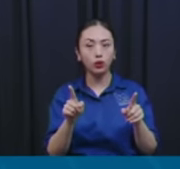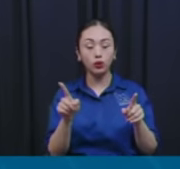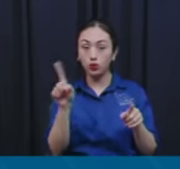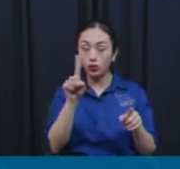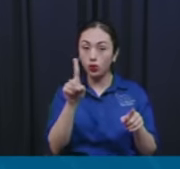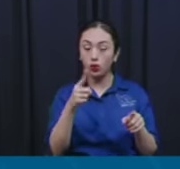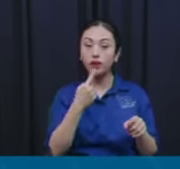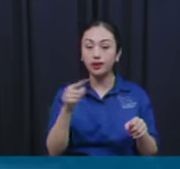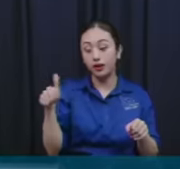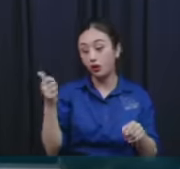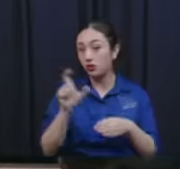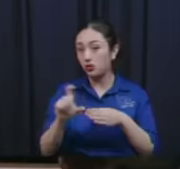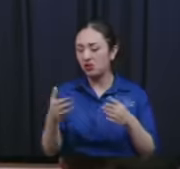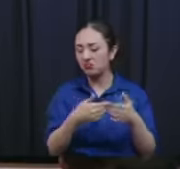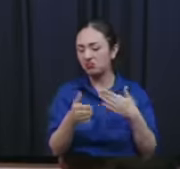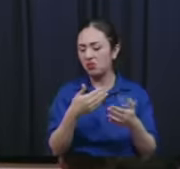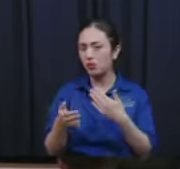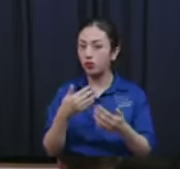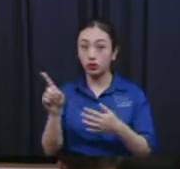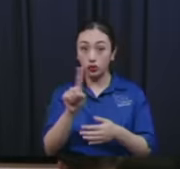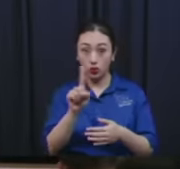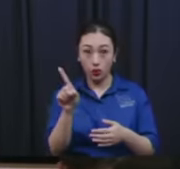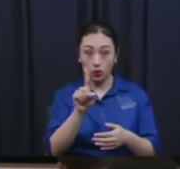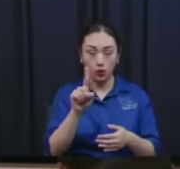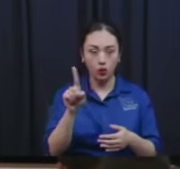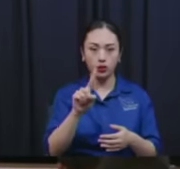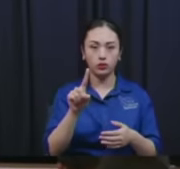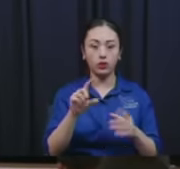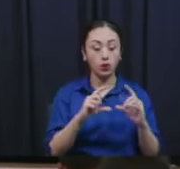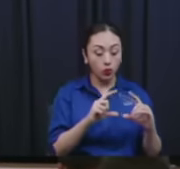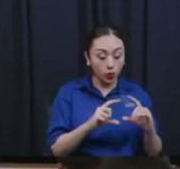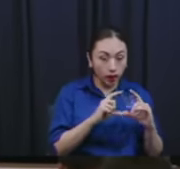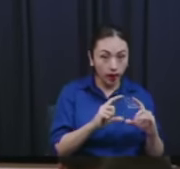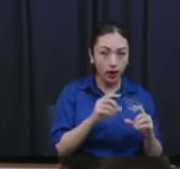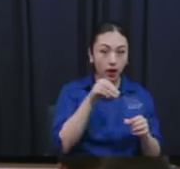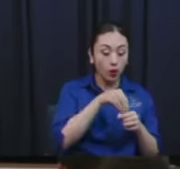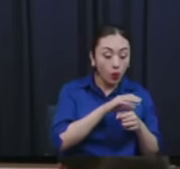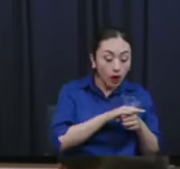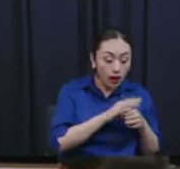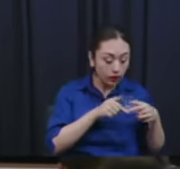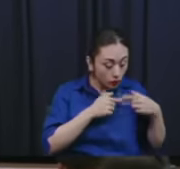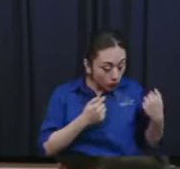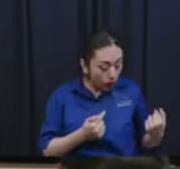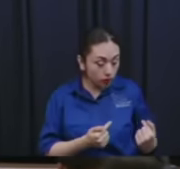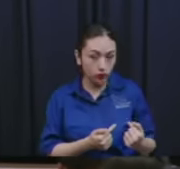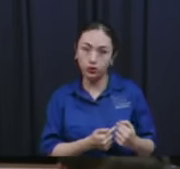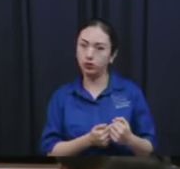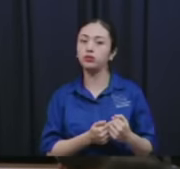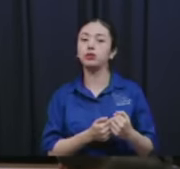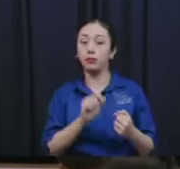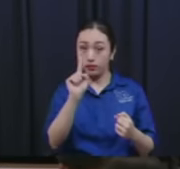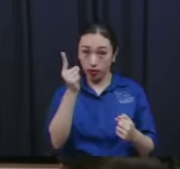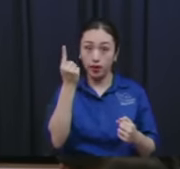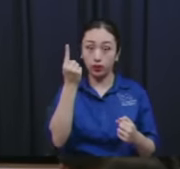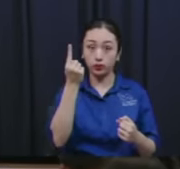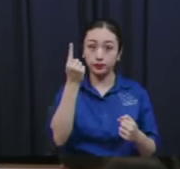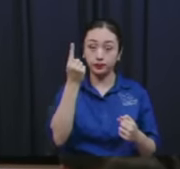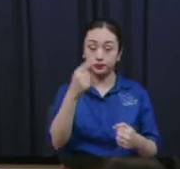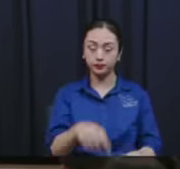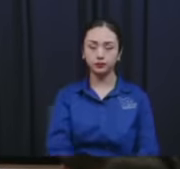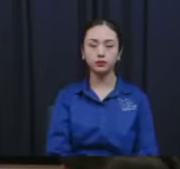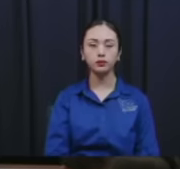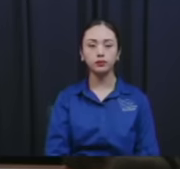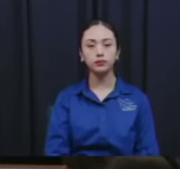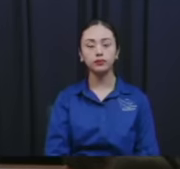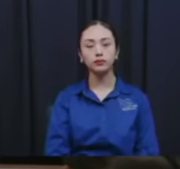importan no Guarda tu corazón para guardar bien las demás eso es el el entendido ahí